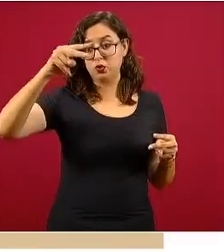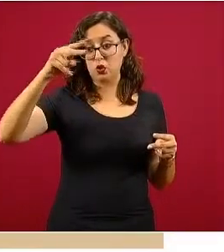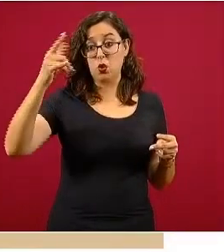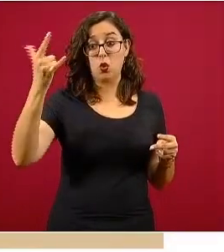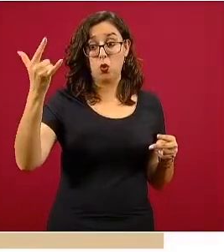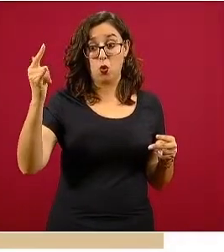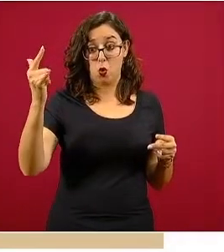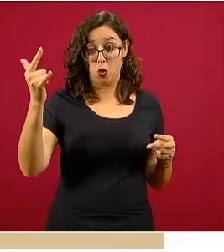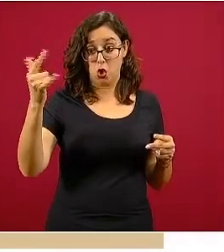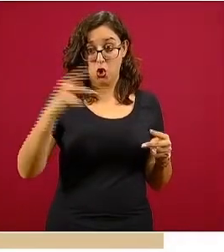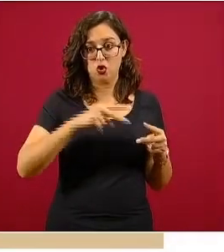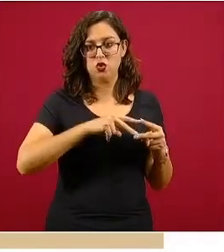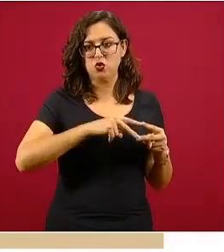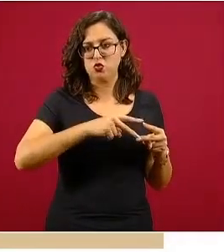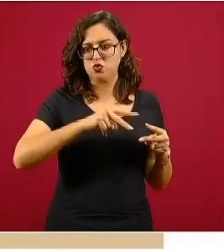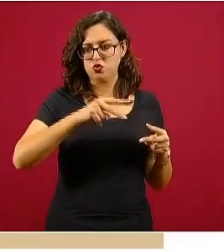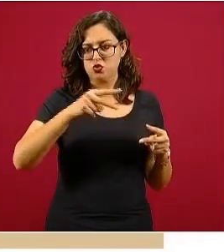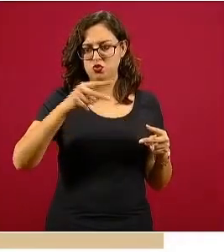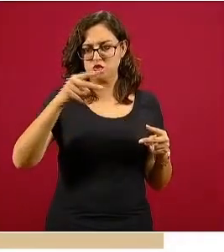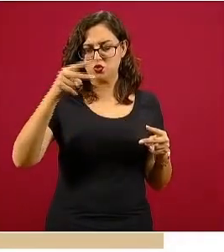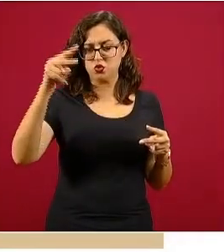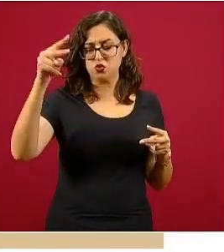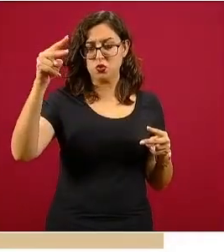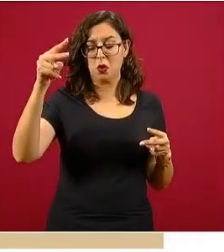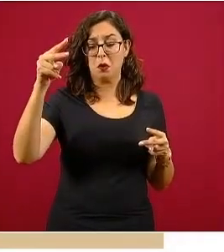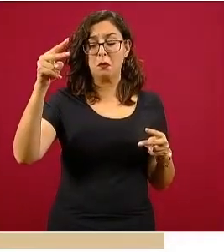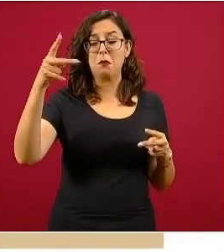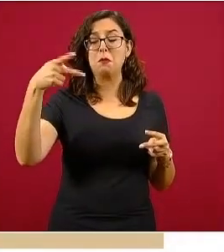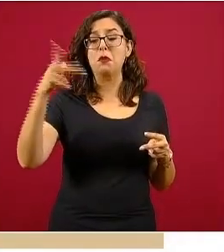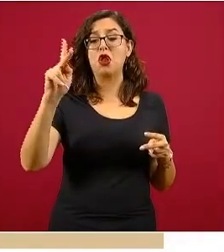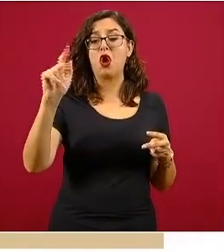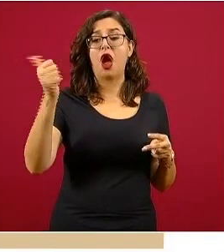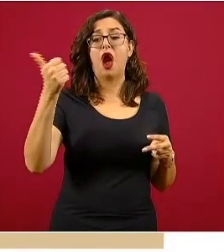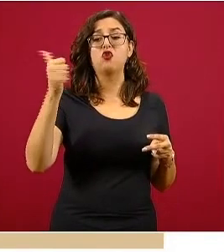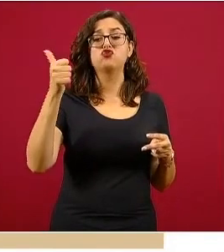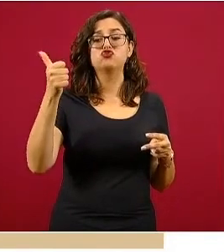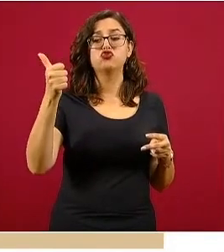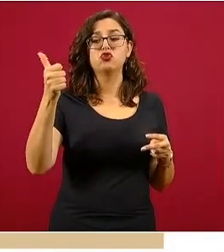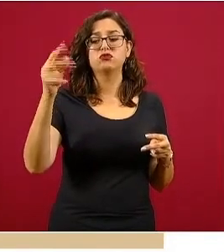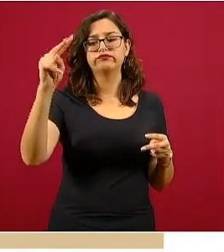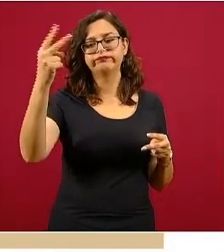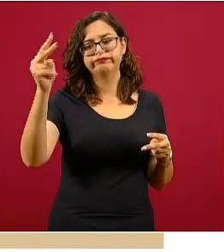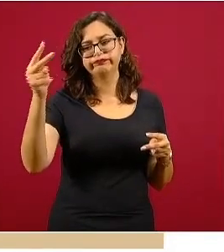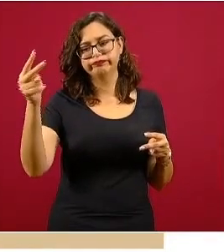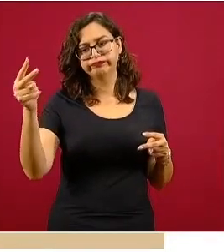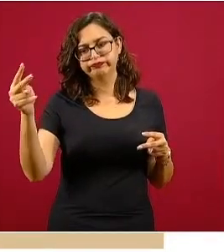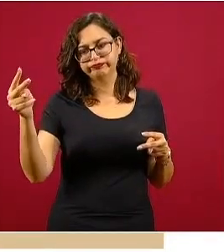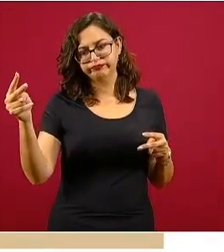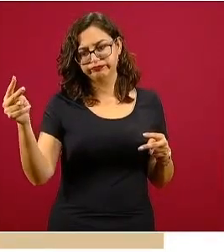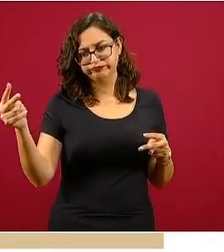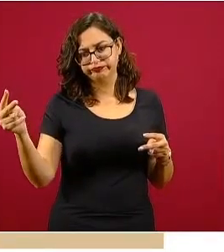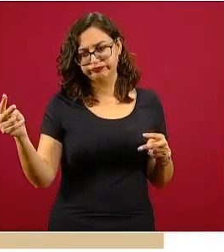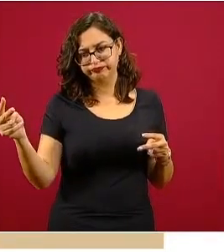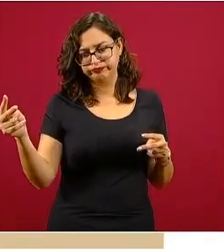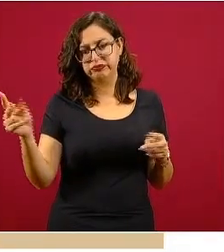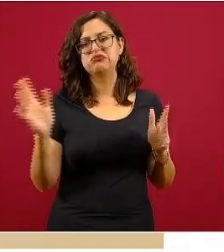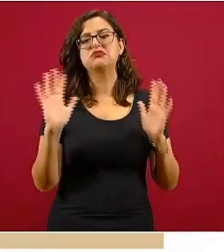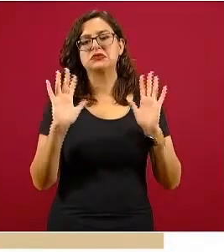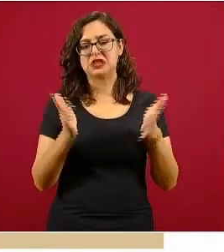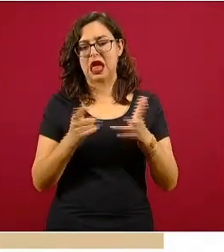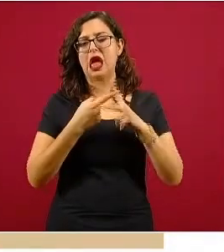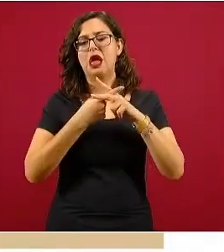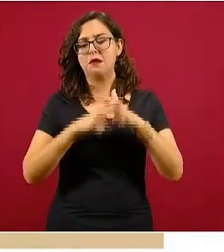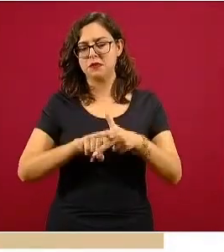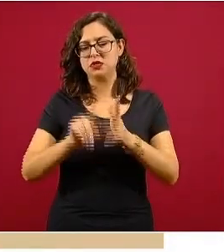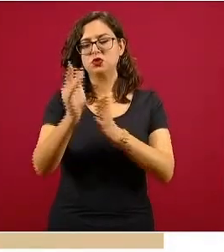julio, pero prácticamente todo el mes de agosto ya hay una tendencia bastante clara e importante de disminución en